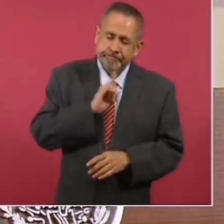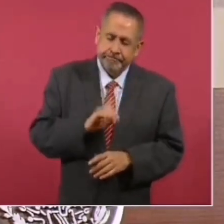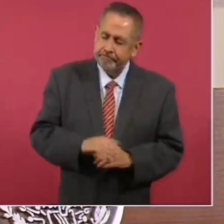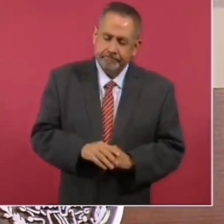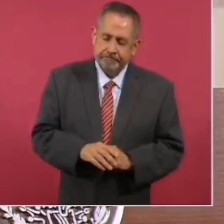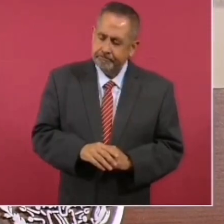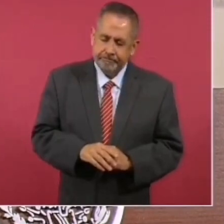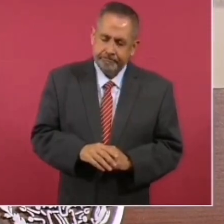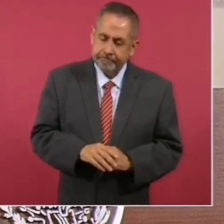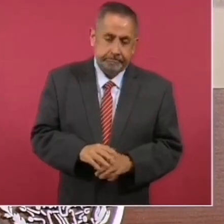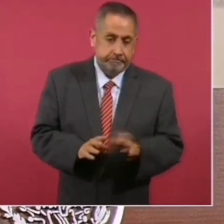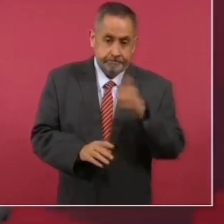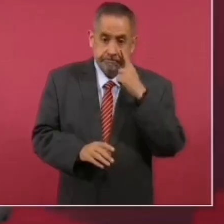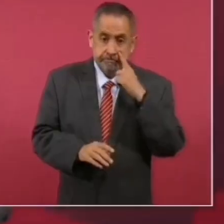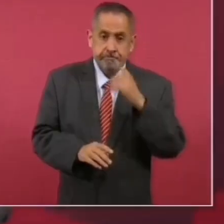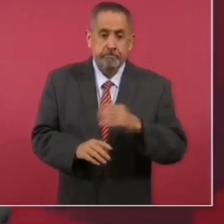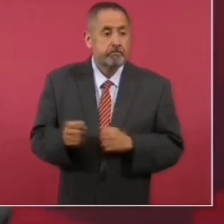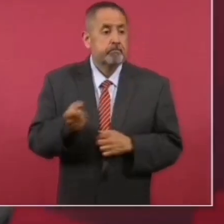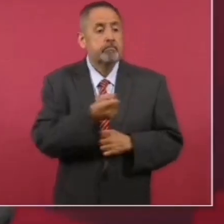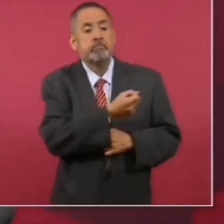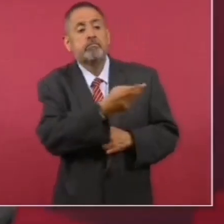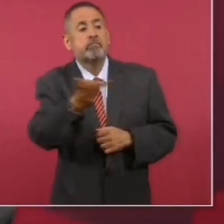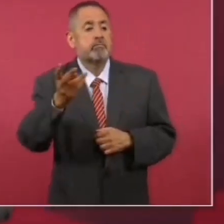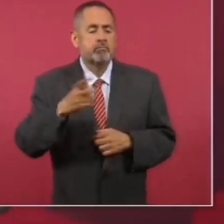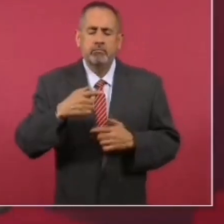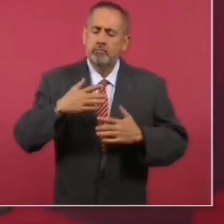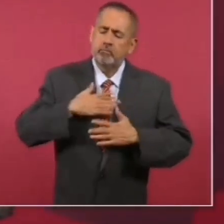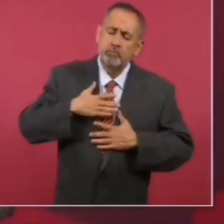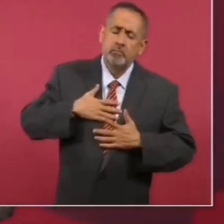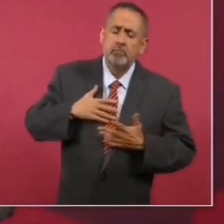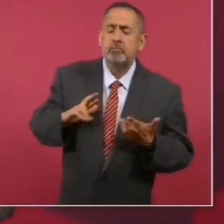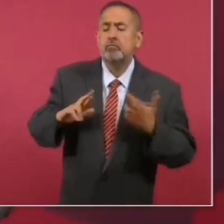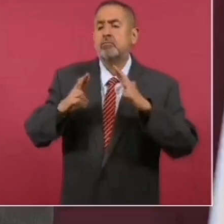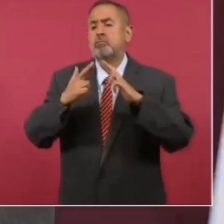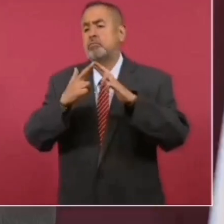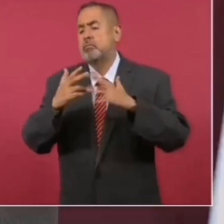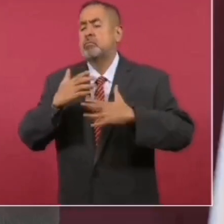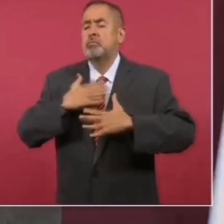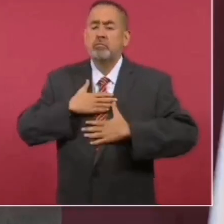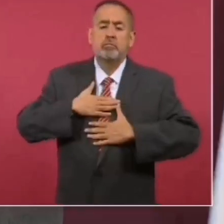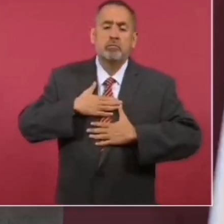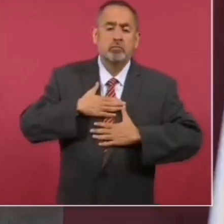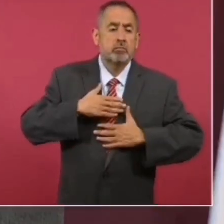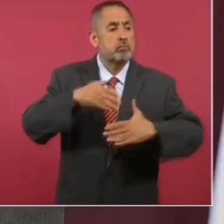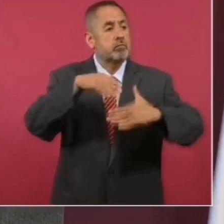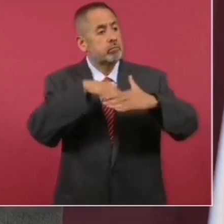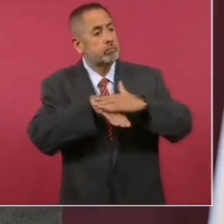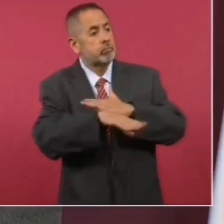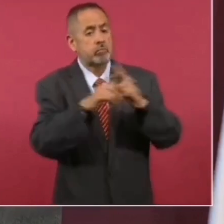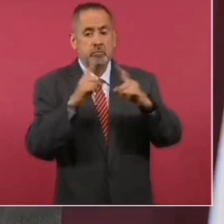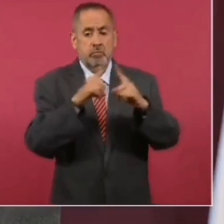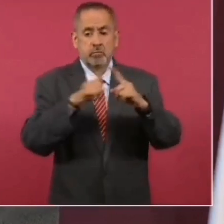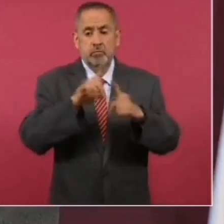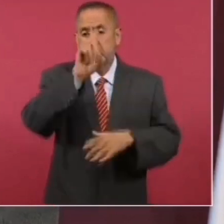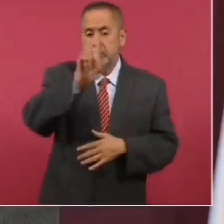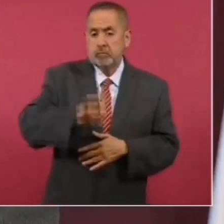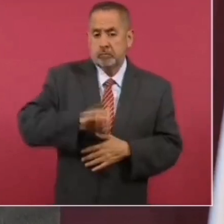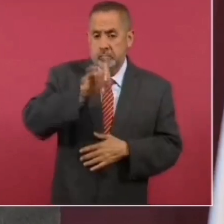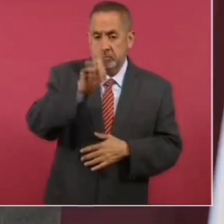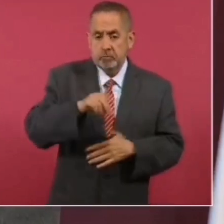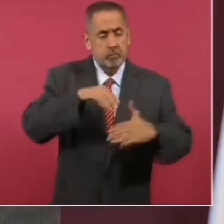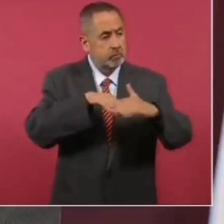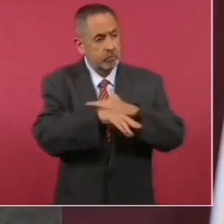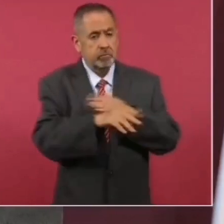hay quienes se dicen religiosos y van a iglesia, a la iglesia todos los domingos o